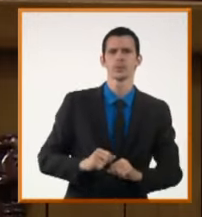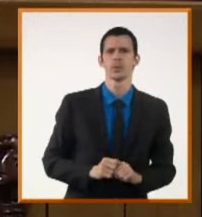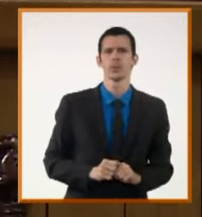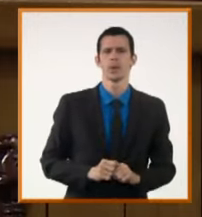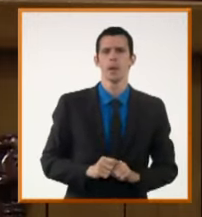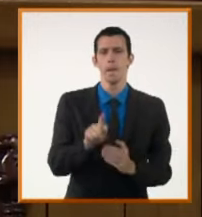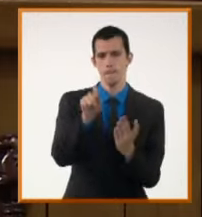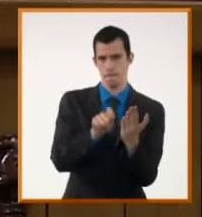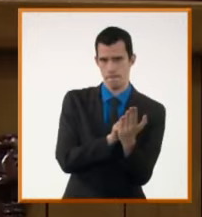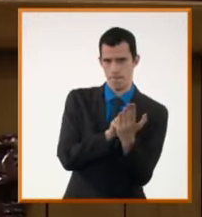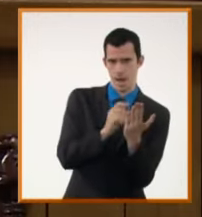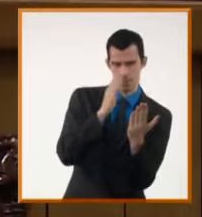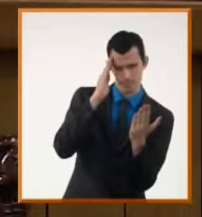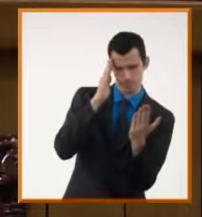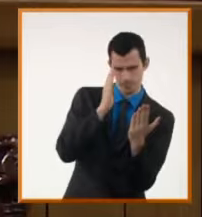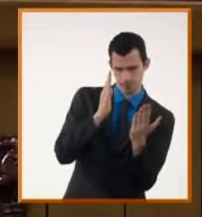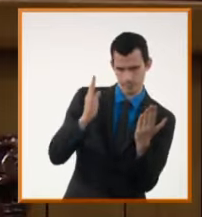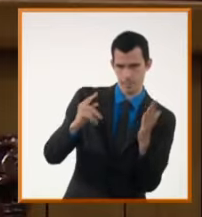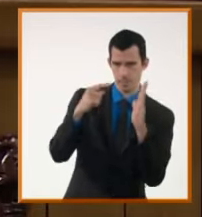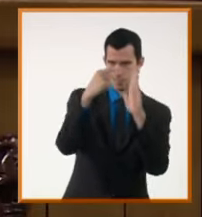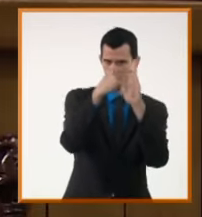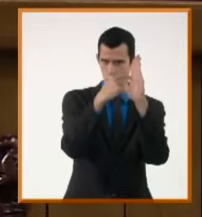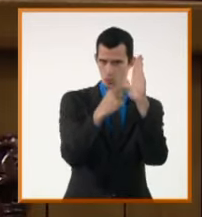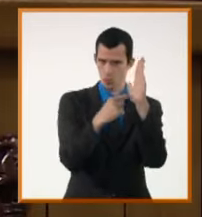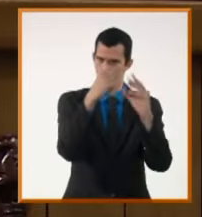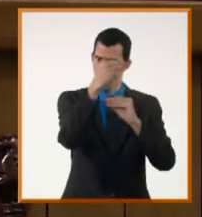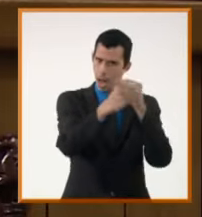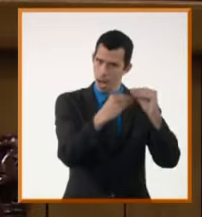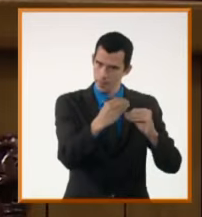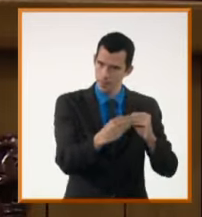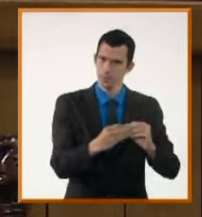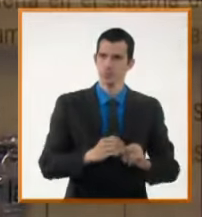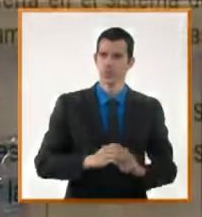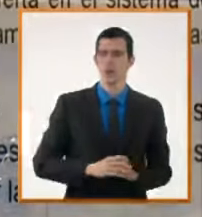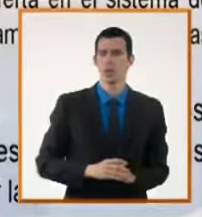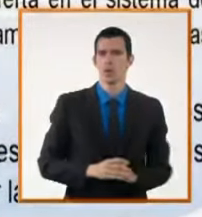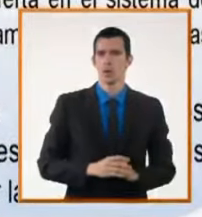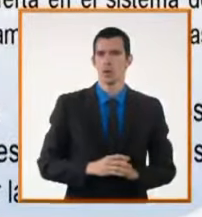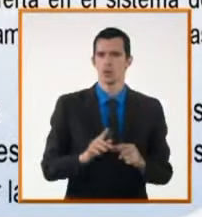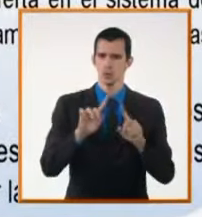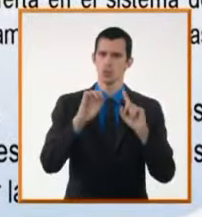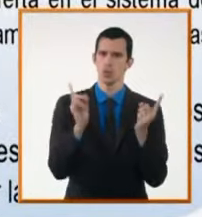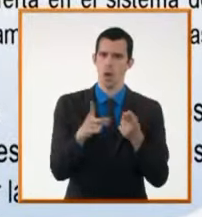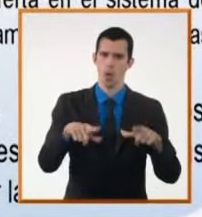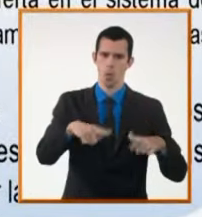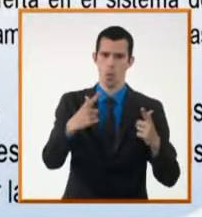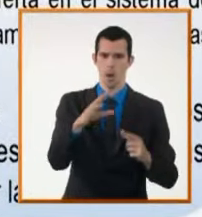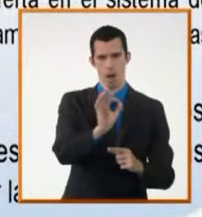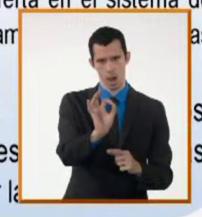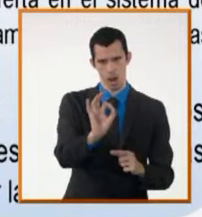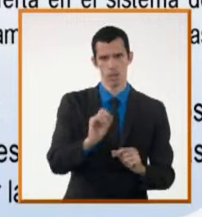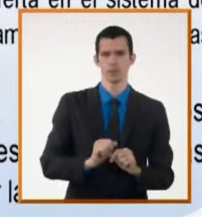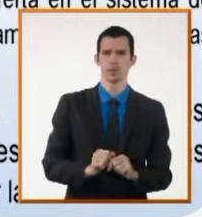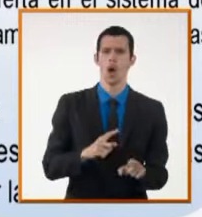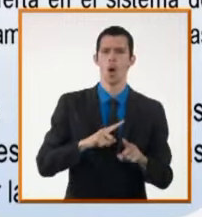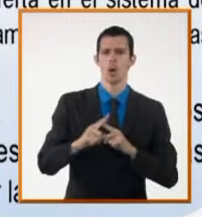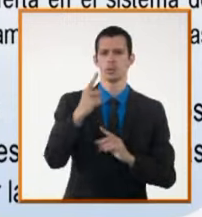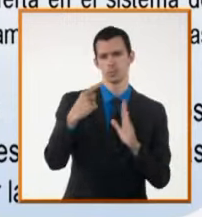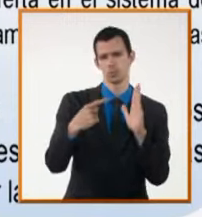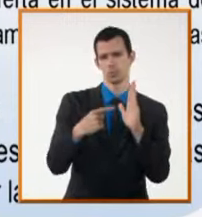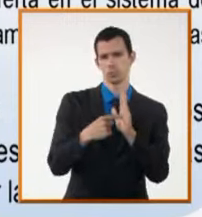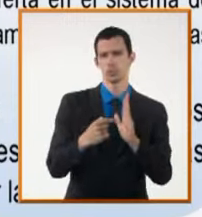las previmos. Y yo, por ejemplo, voy a hablar de una, que es las exenciones arancelarias a la importación de alimentos,